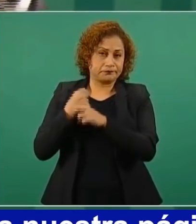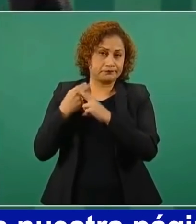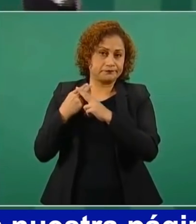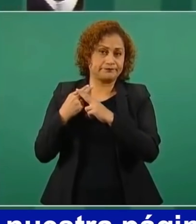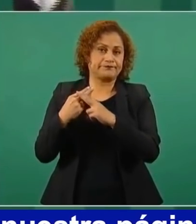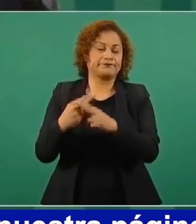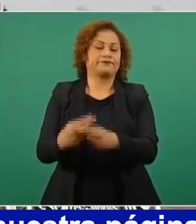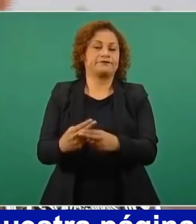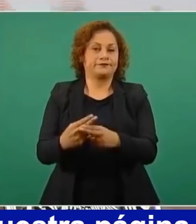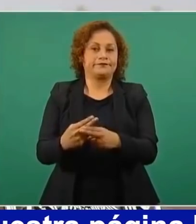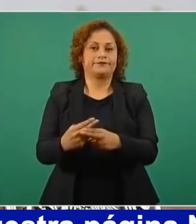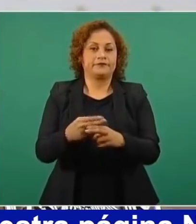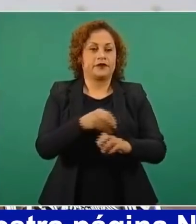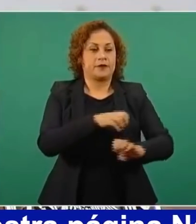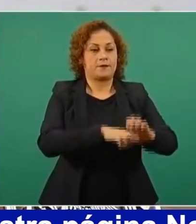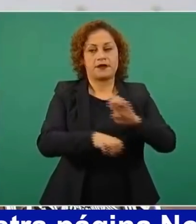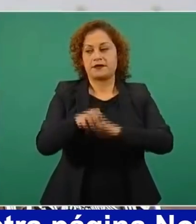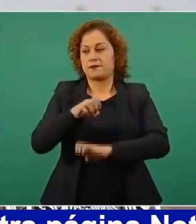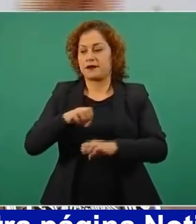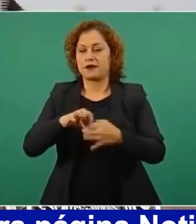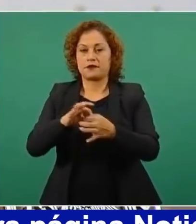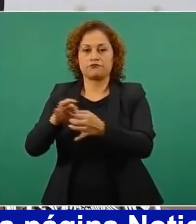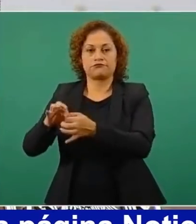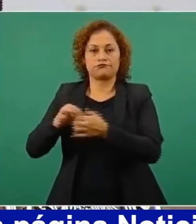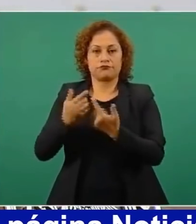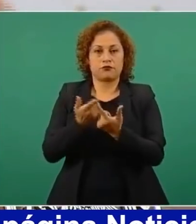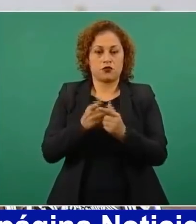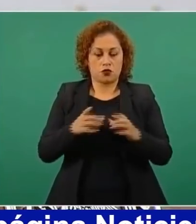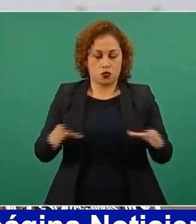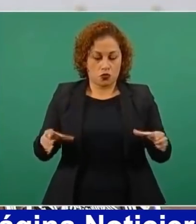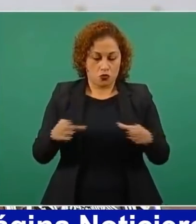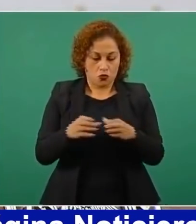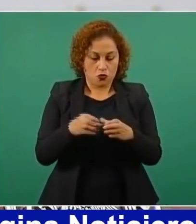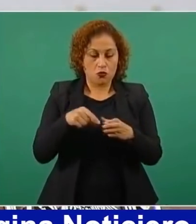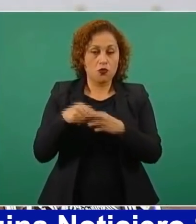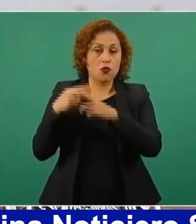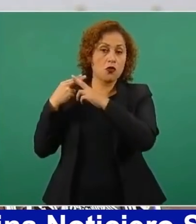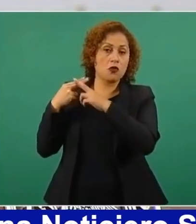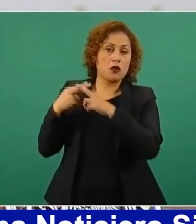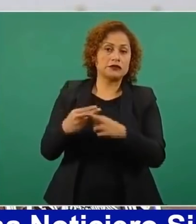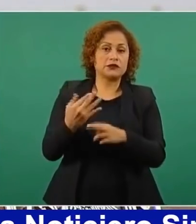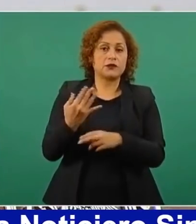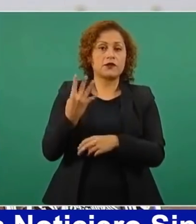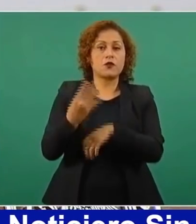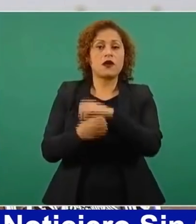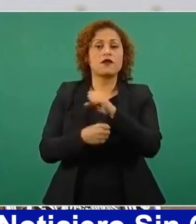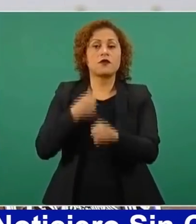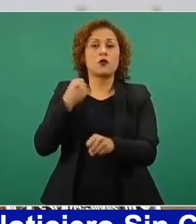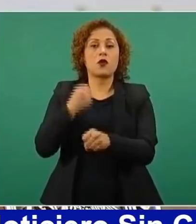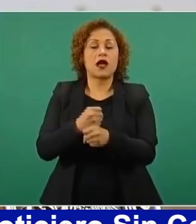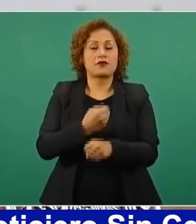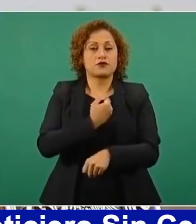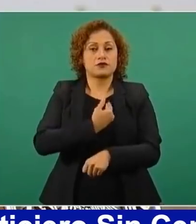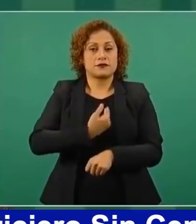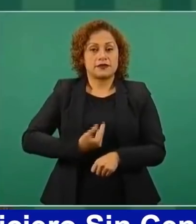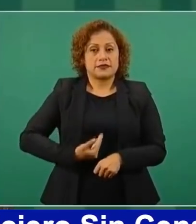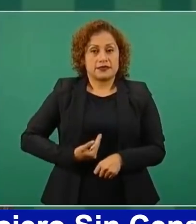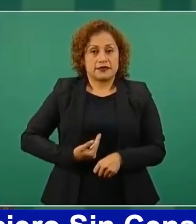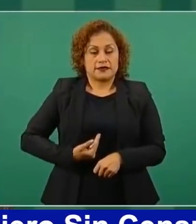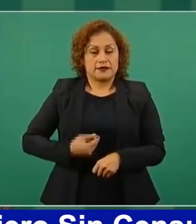un grupo que tiene décadas, 54 años de Alberto Vallés en estas empresas.